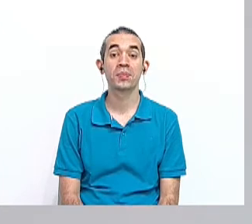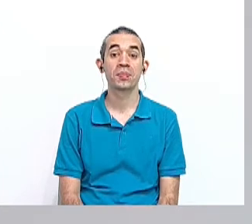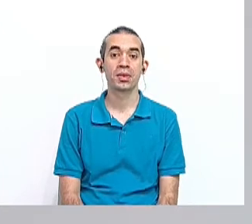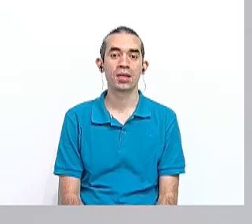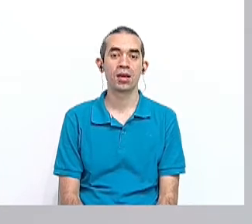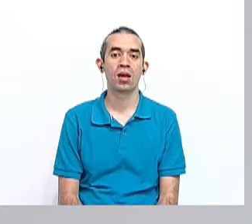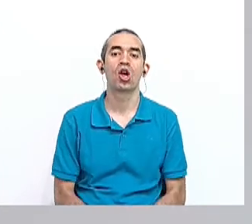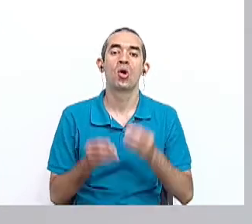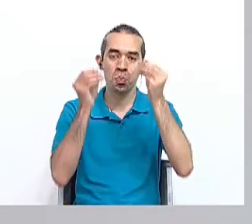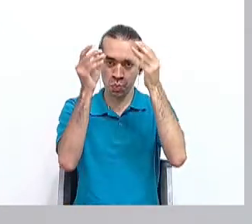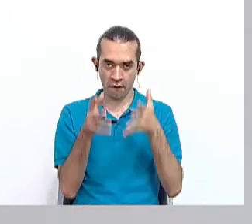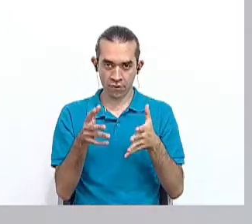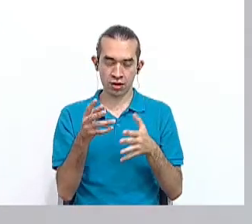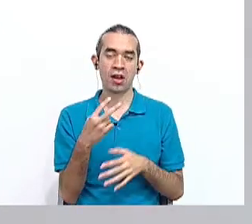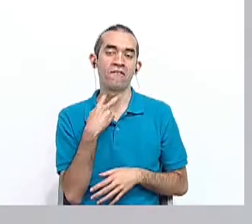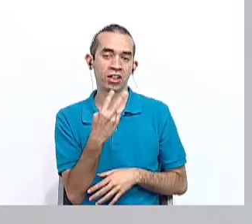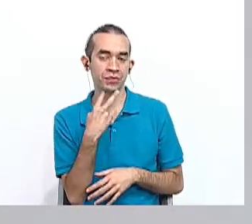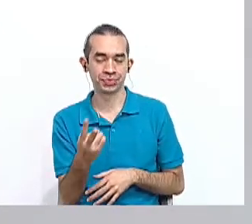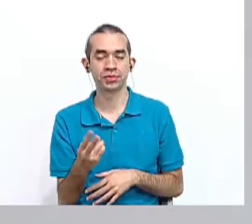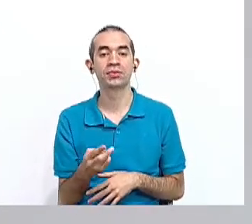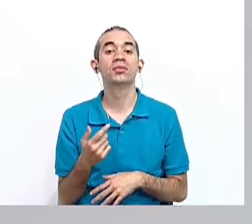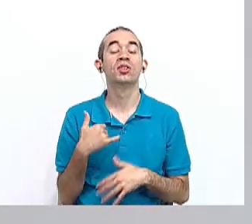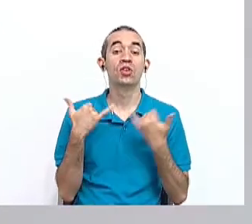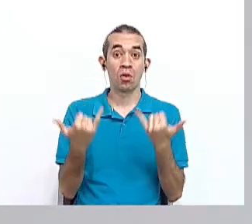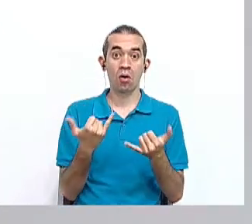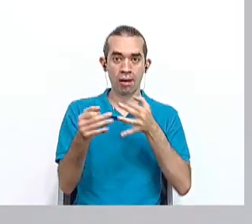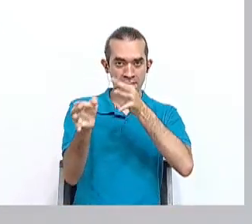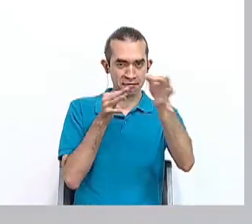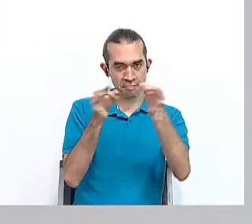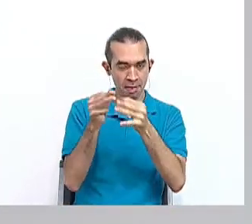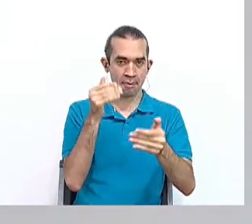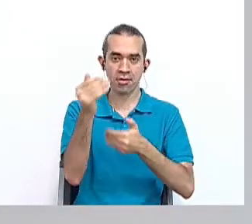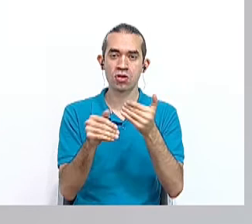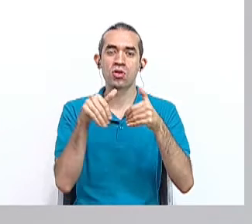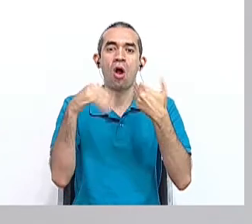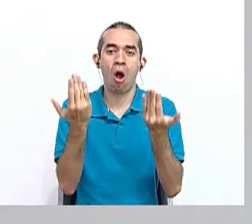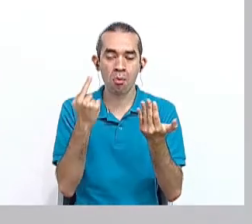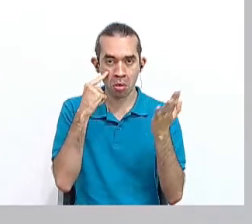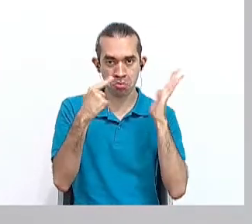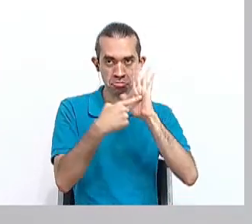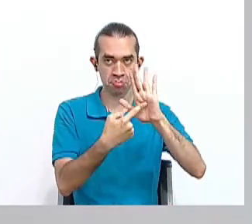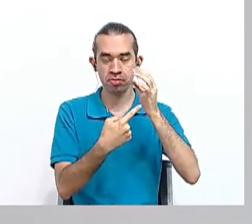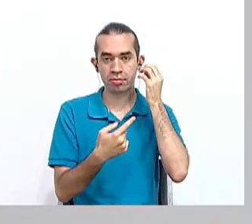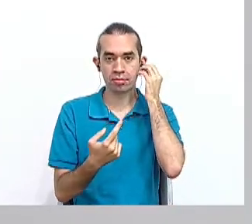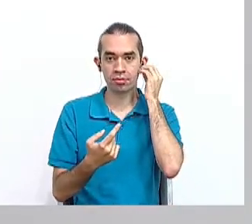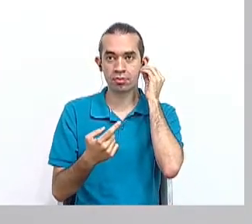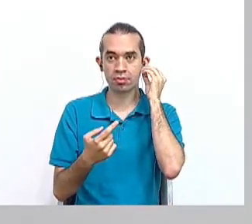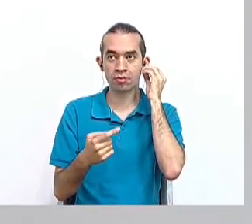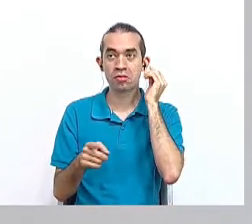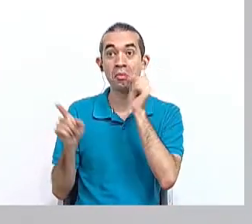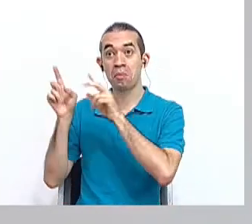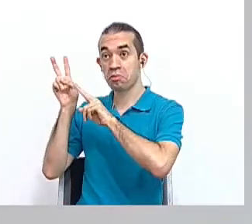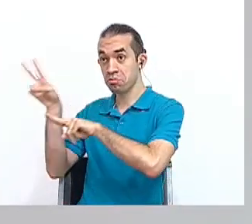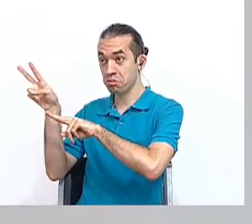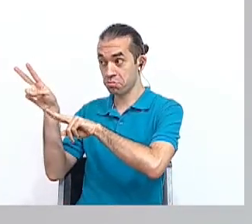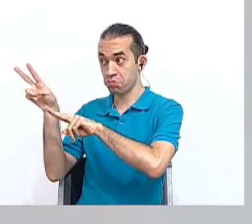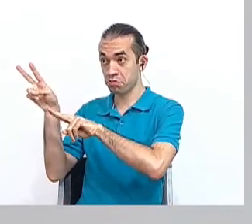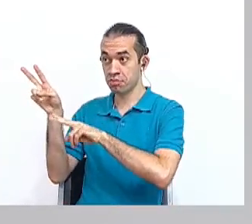Explicaré el proceso con la siguiente ilustración. Tengo aquí dos moléculas de